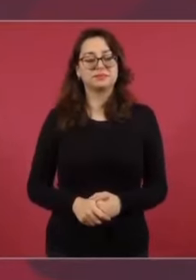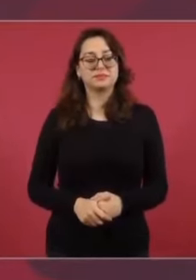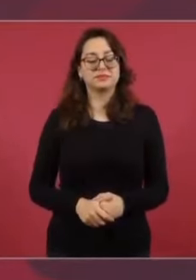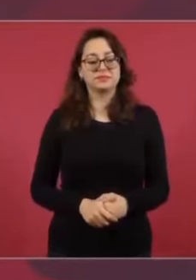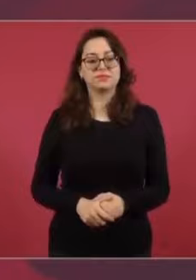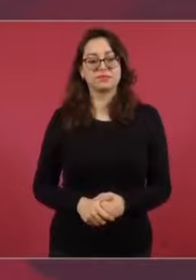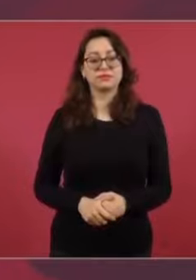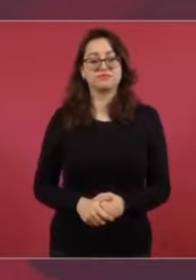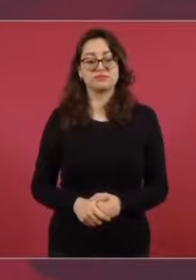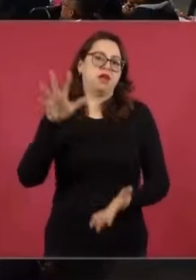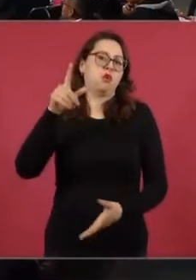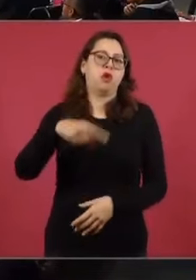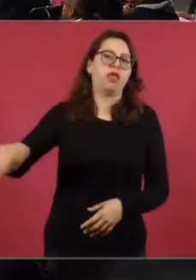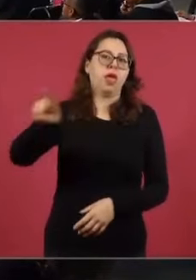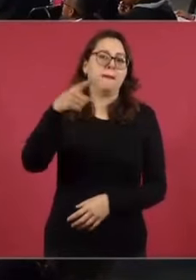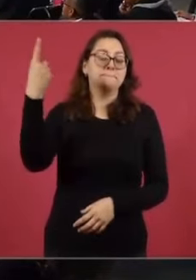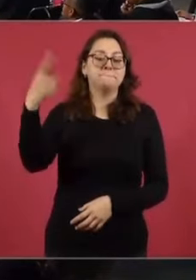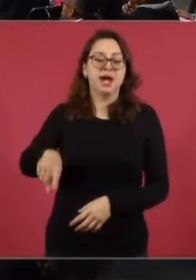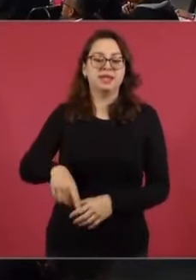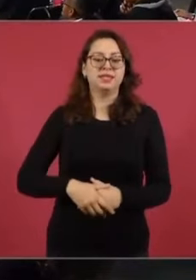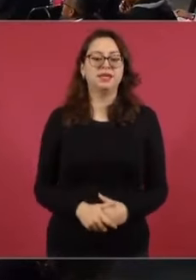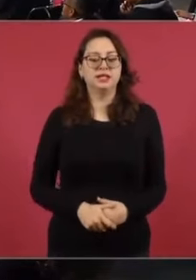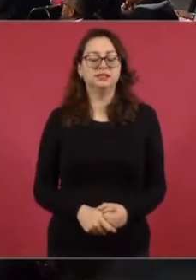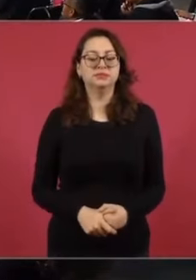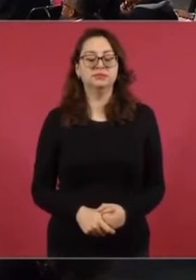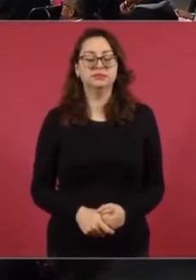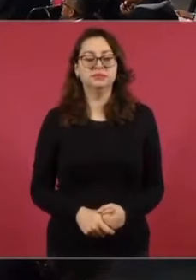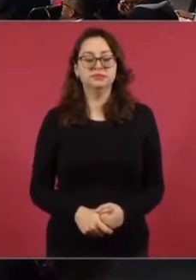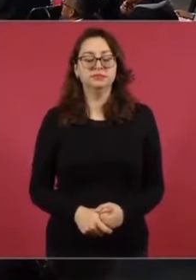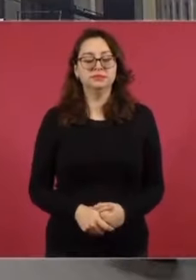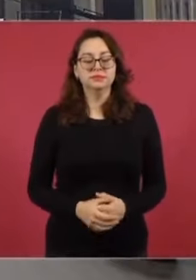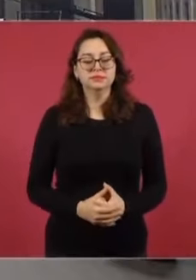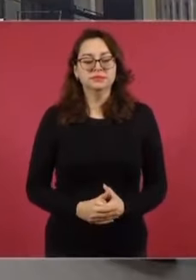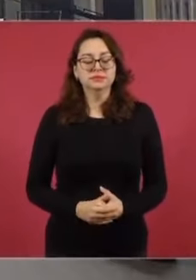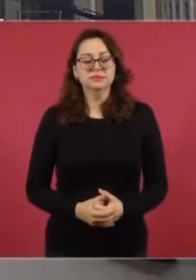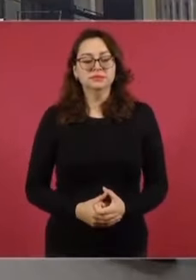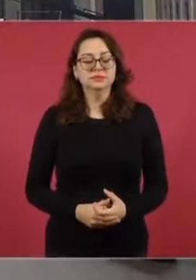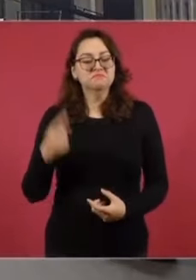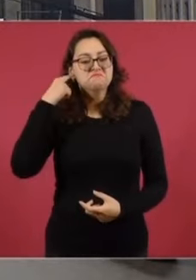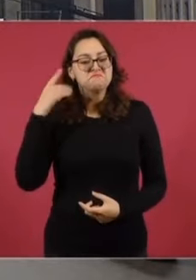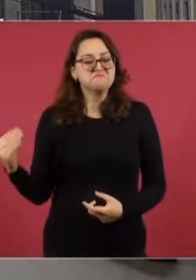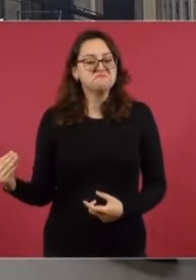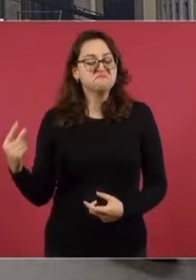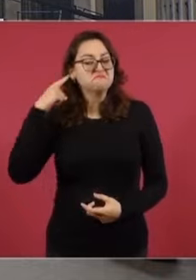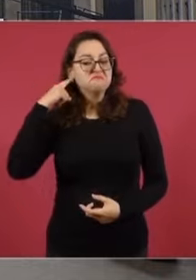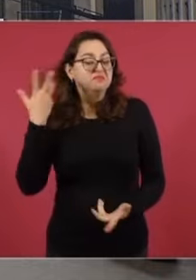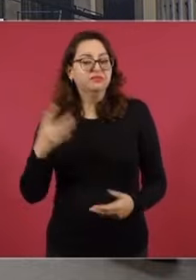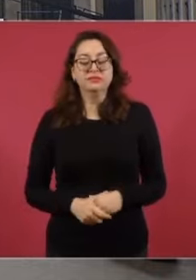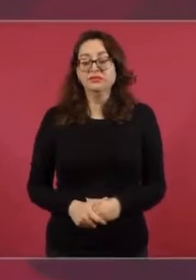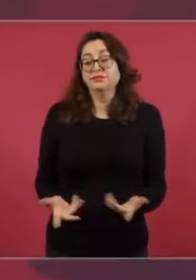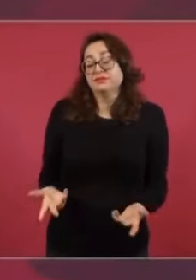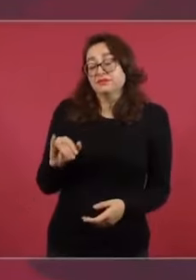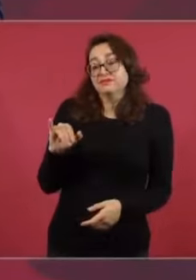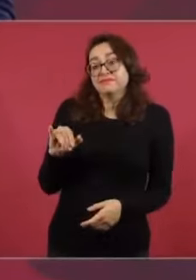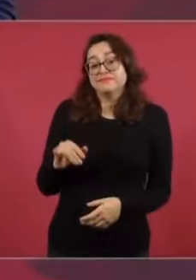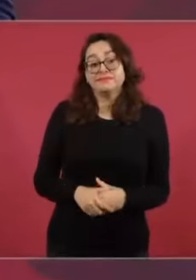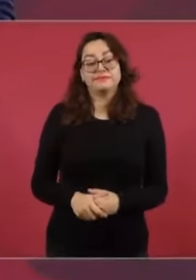Pero eso lo va a decidir el pueblo. ¿Parte de la normalidad democrática a la que la gente se tiene que acostumbrar? Pues sí, sí. Lo que pasa es